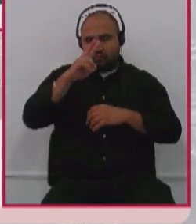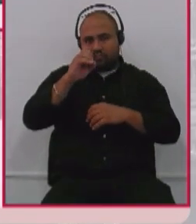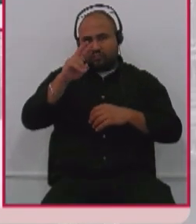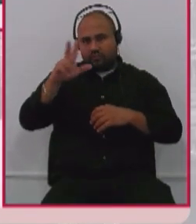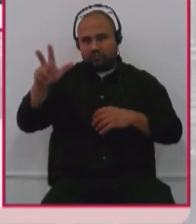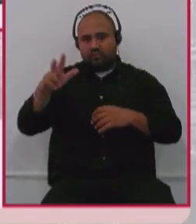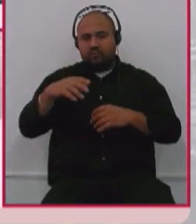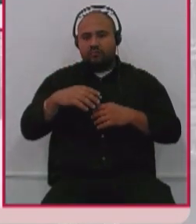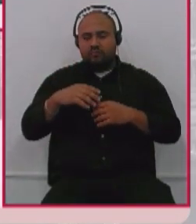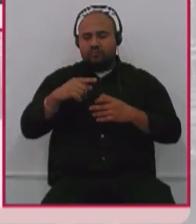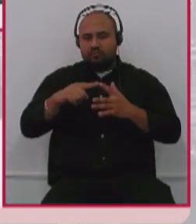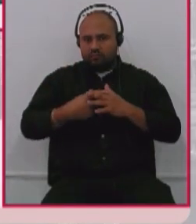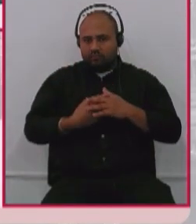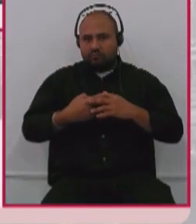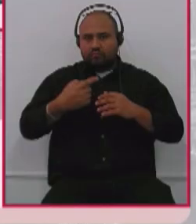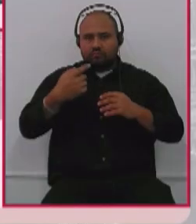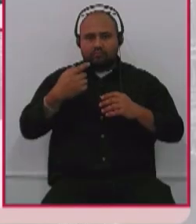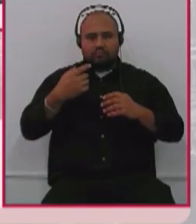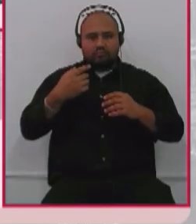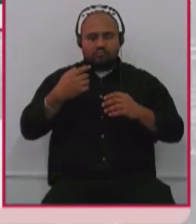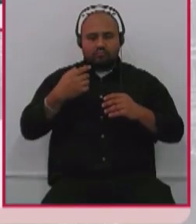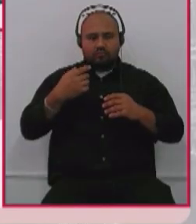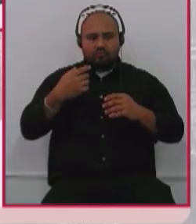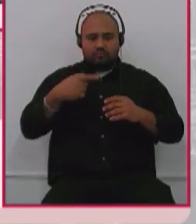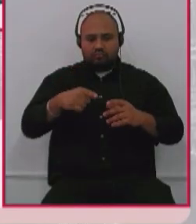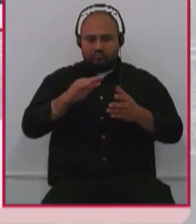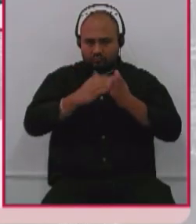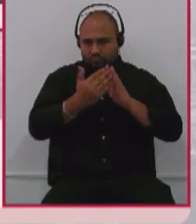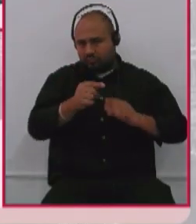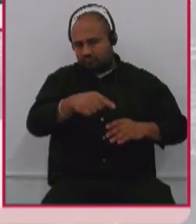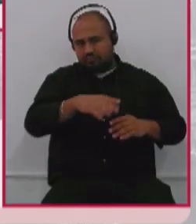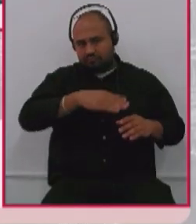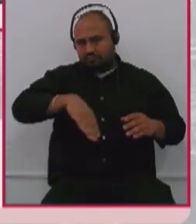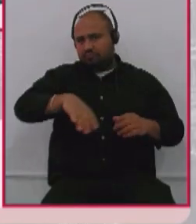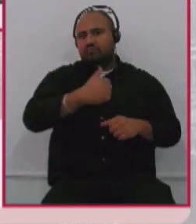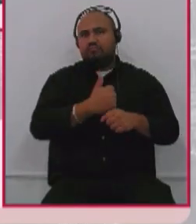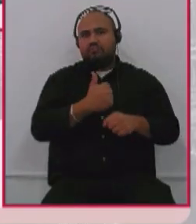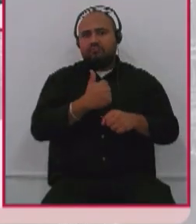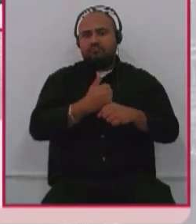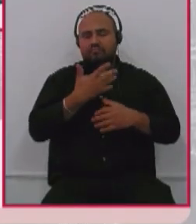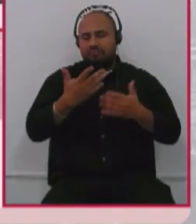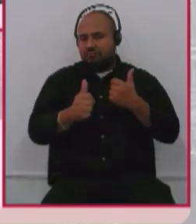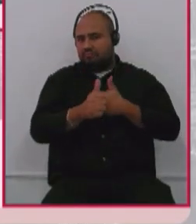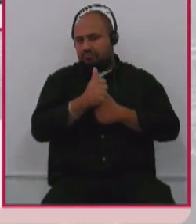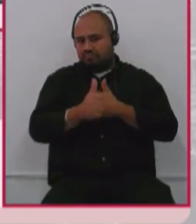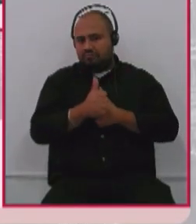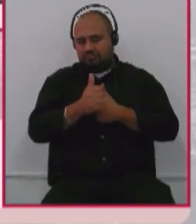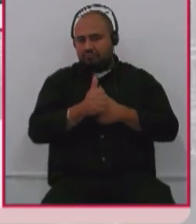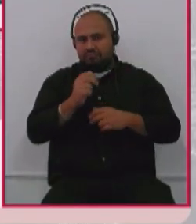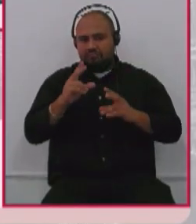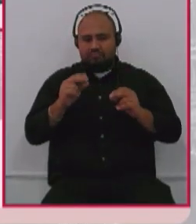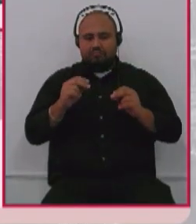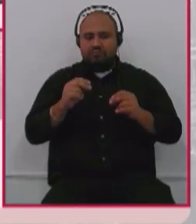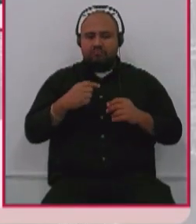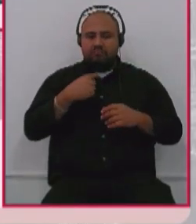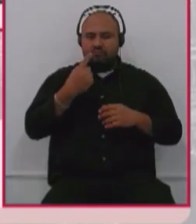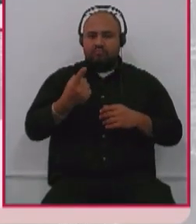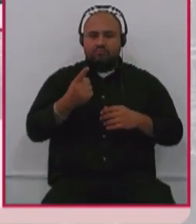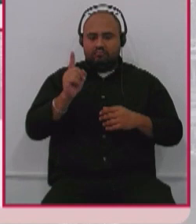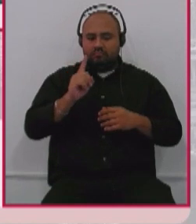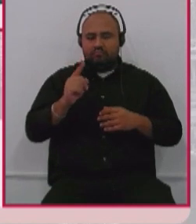llamamos sinkhole, que es un hundimiento local, que no representaba un peligro de una estabilidad general, pero sí